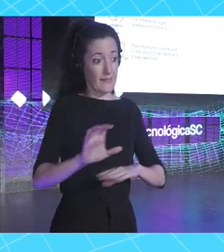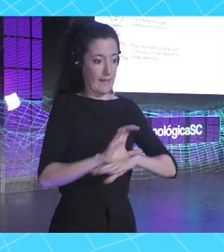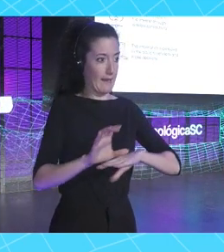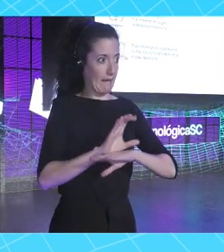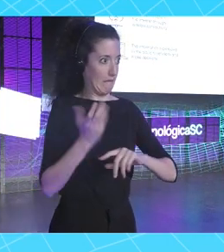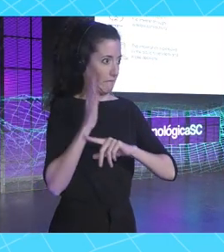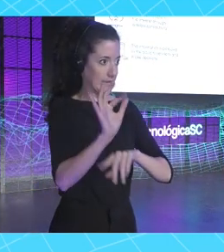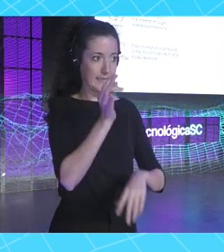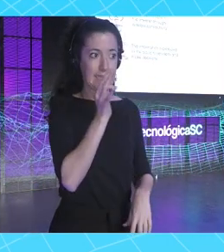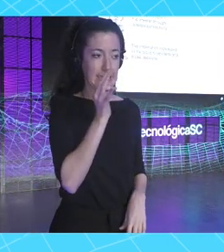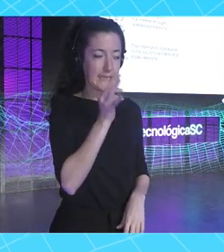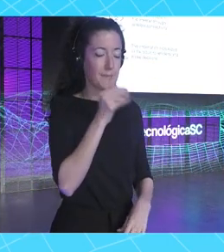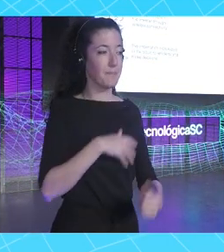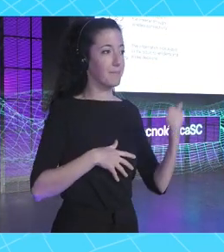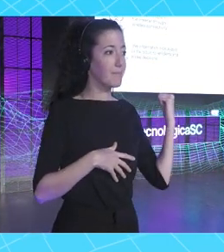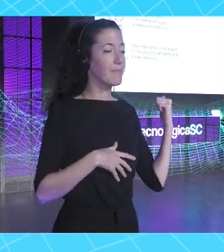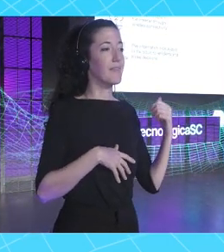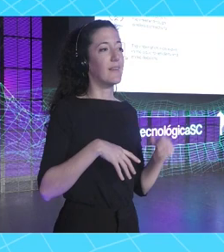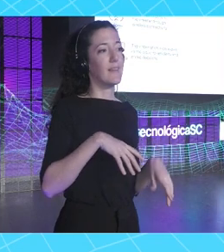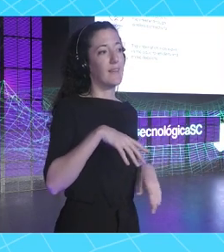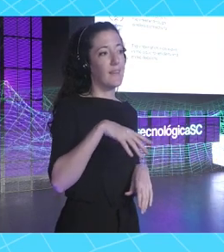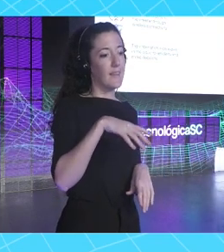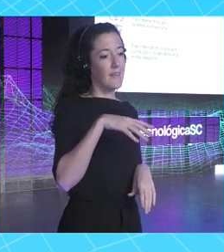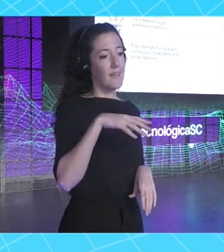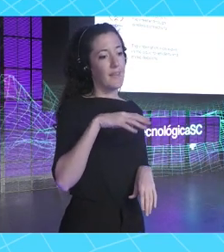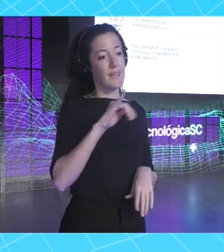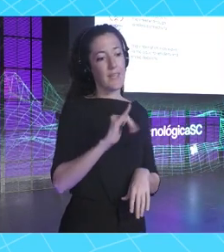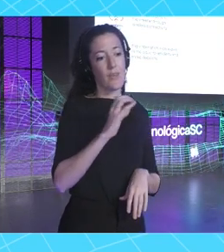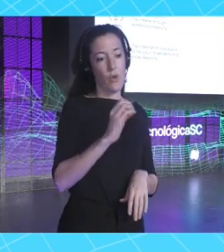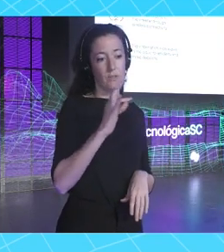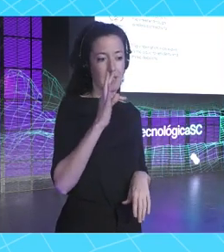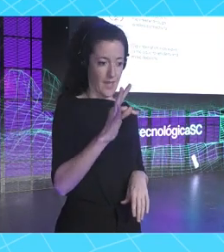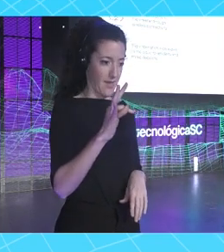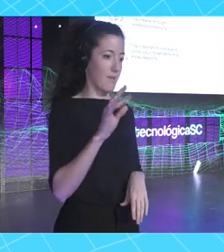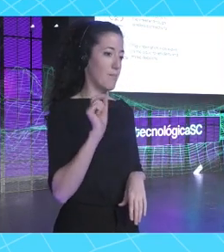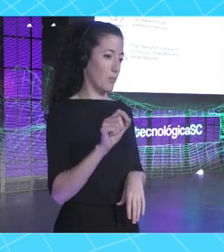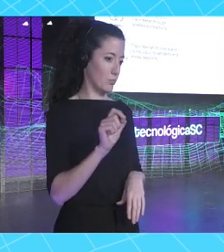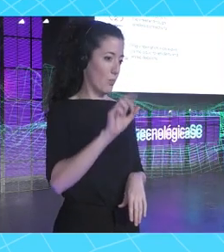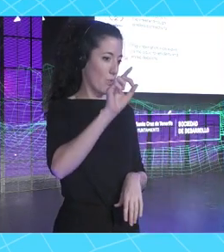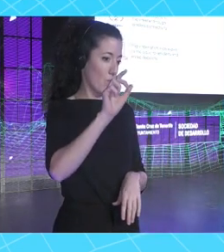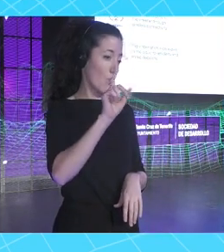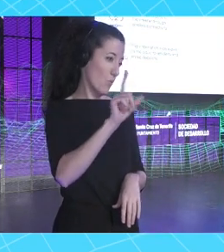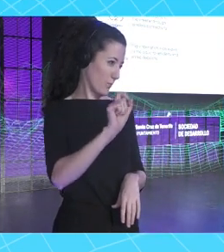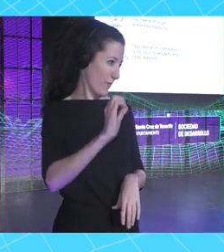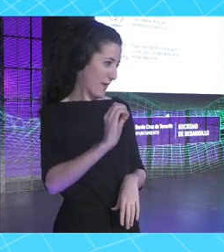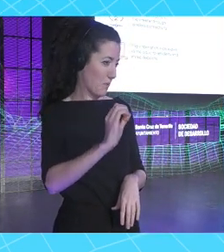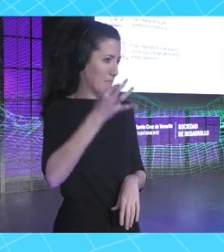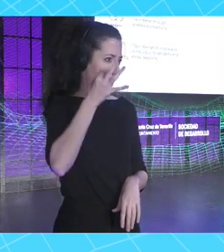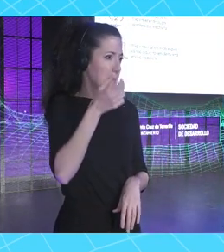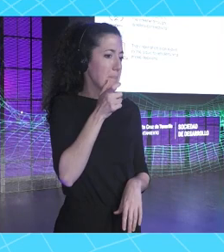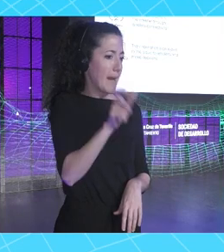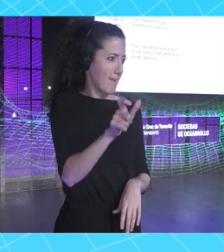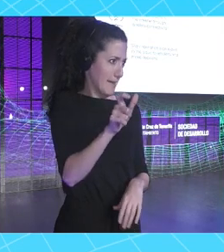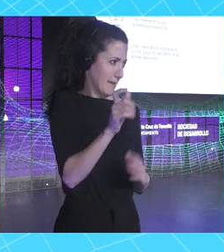puesto como la primera fase yot1.c pero es que en realidad esas palabras no existía Vale qué de qué va este palabro